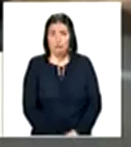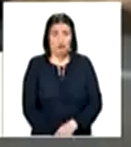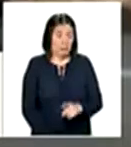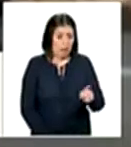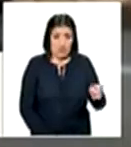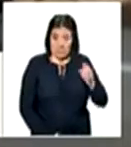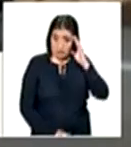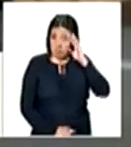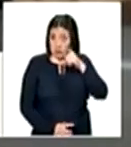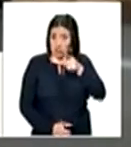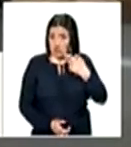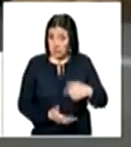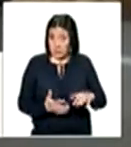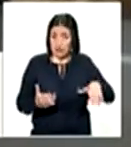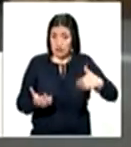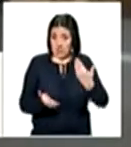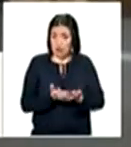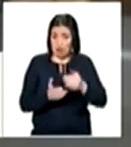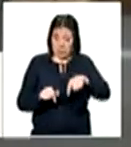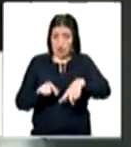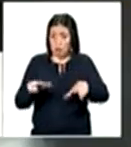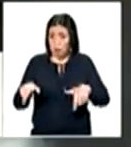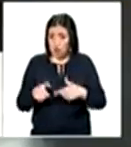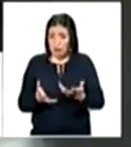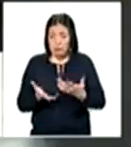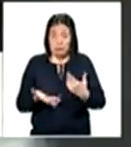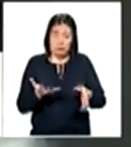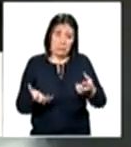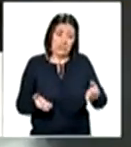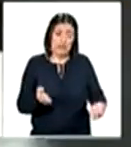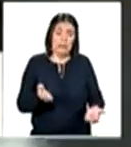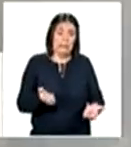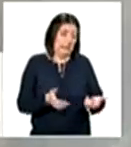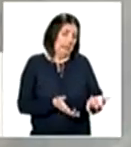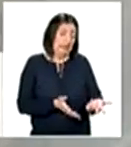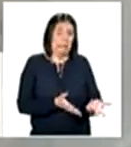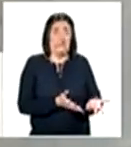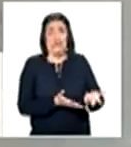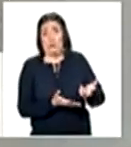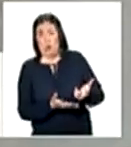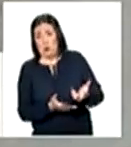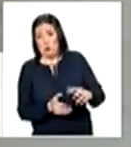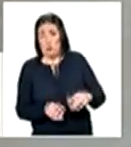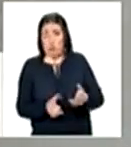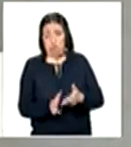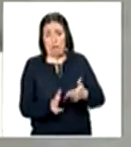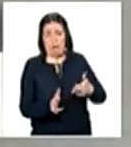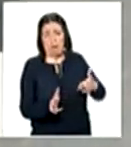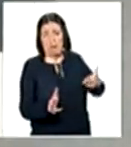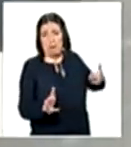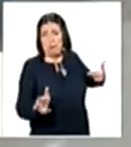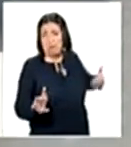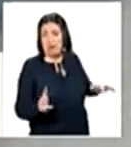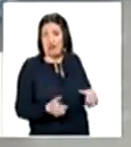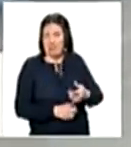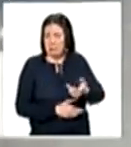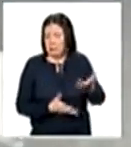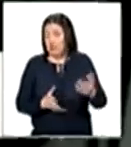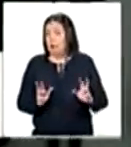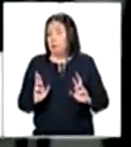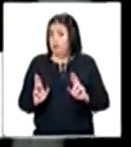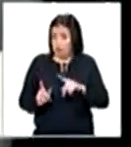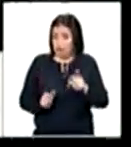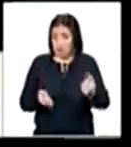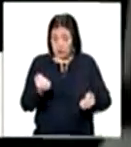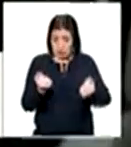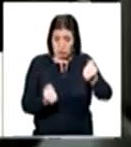Agentes de la policía local llegaron hasta el lugar para levantar el accidente que ocasionó gran congestión vehicular. Afortunadamente,